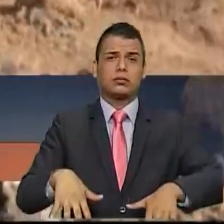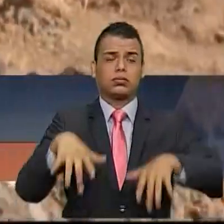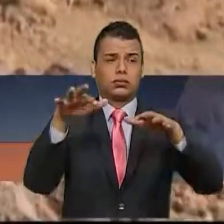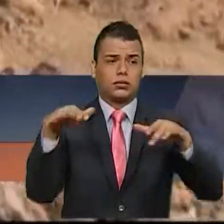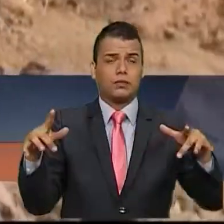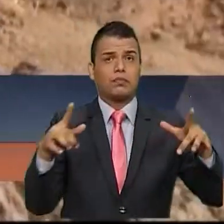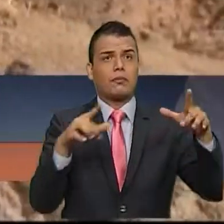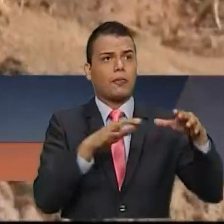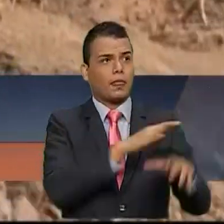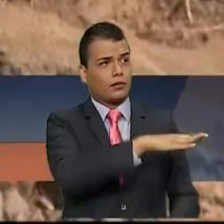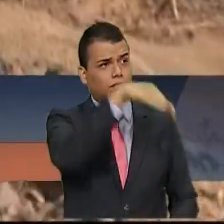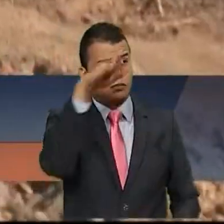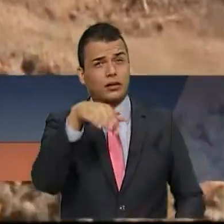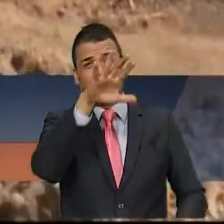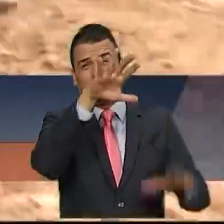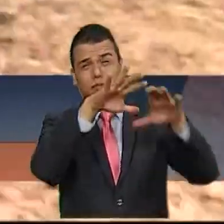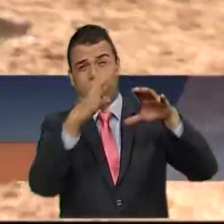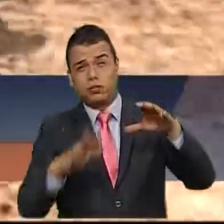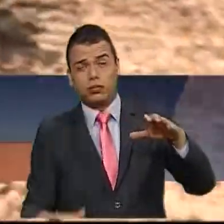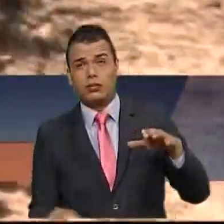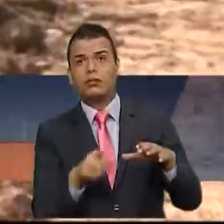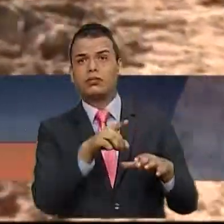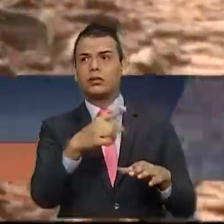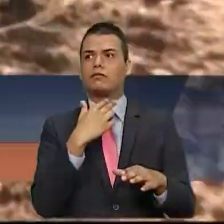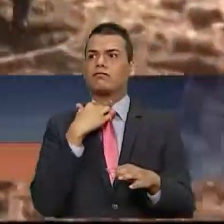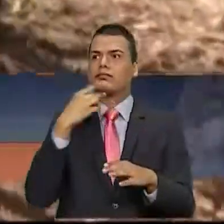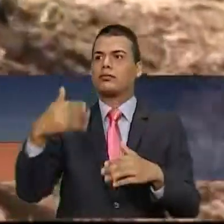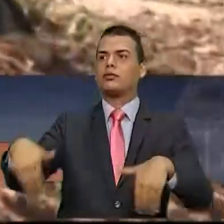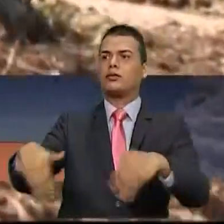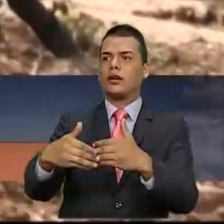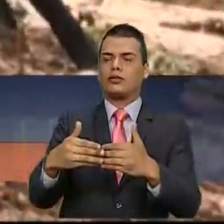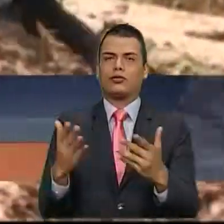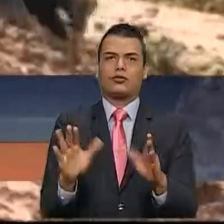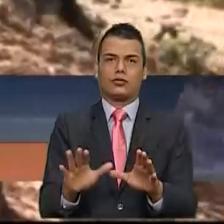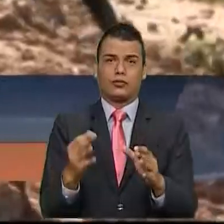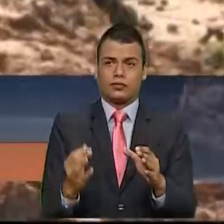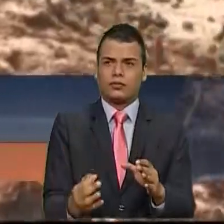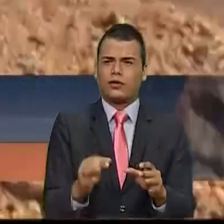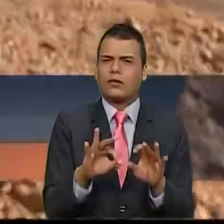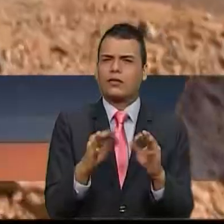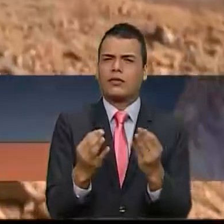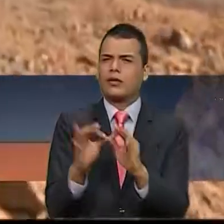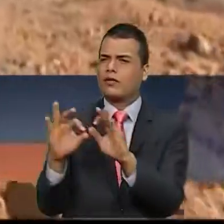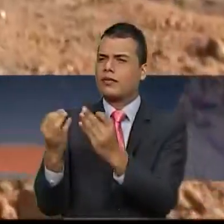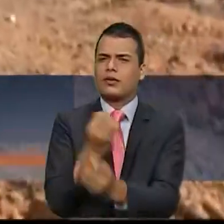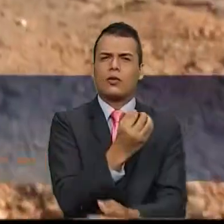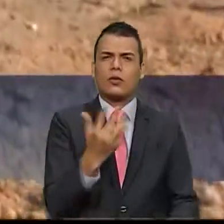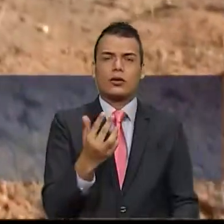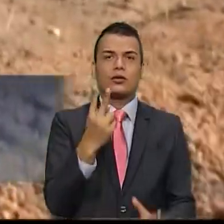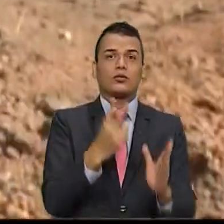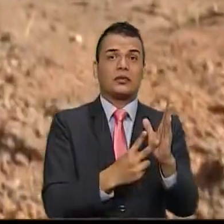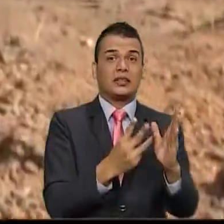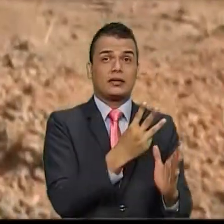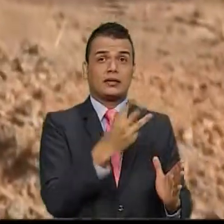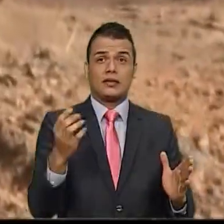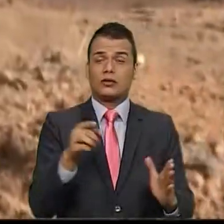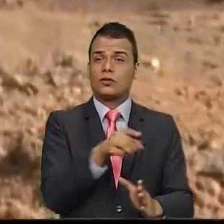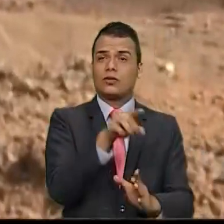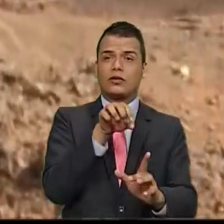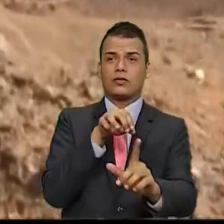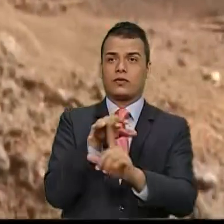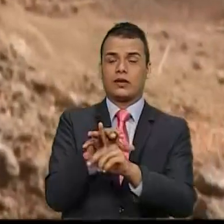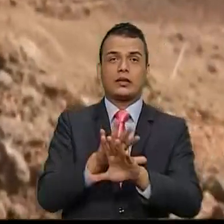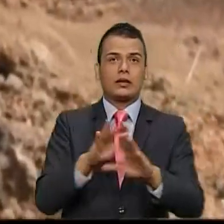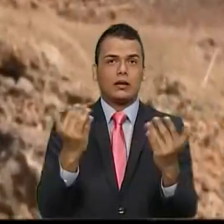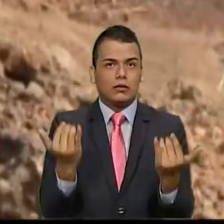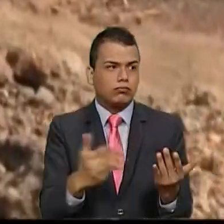tierra tienen incomunicados algunos sectores en promedio 2,300 familias en todo el departamento han sido damnificadas y desde